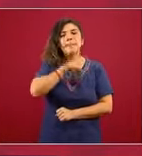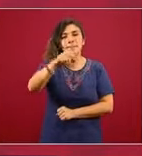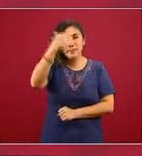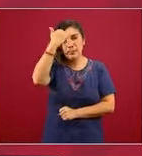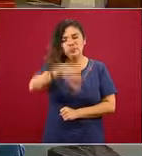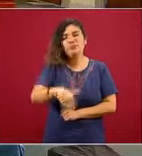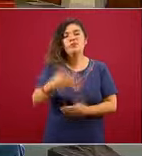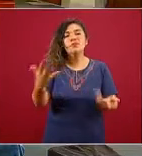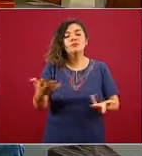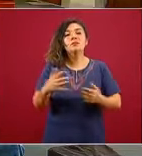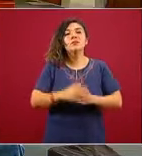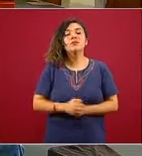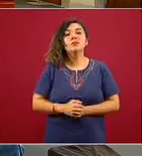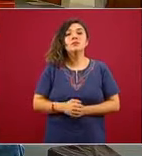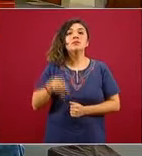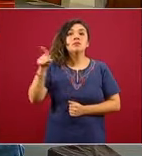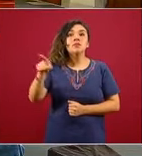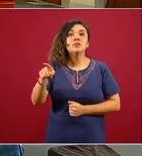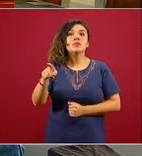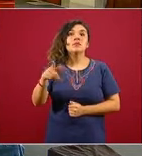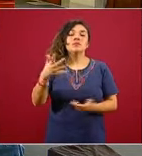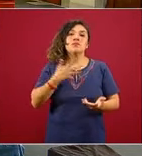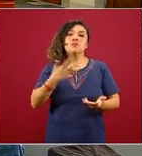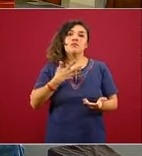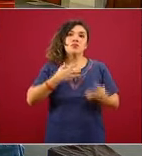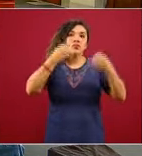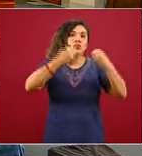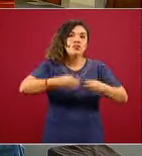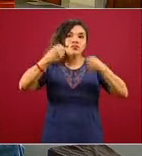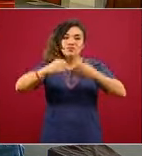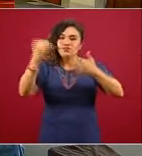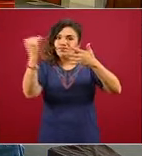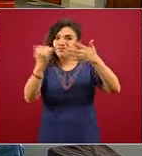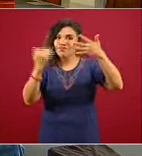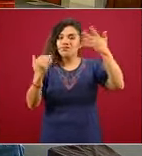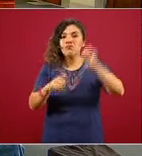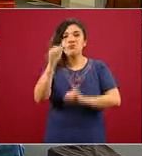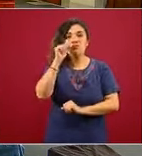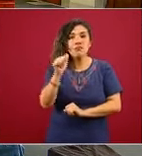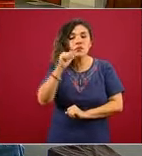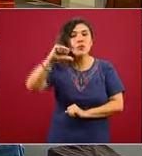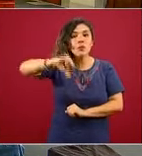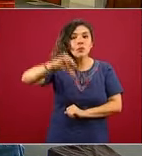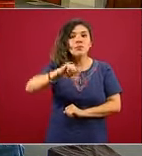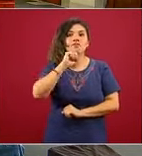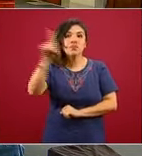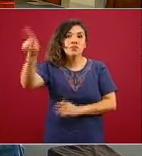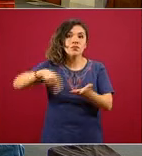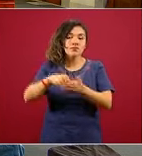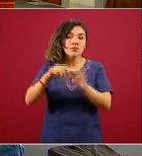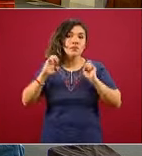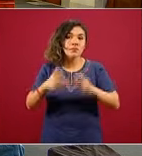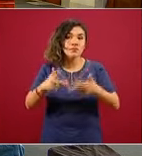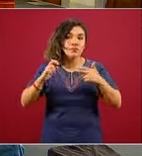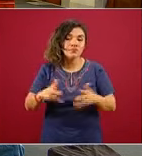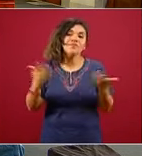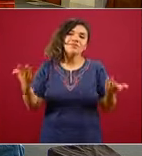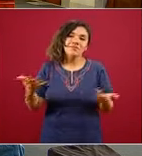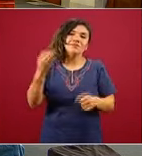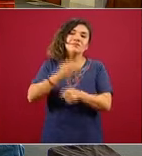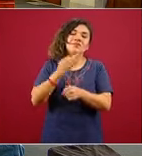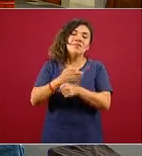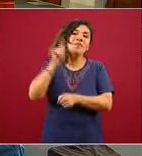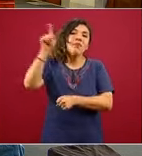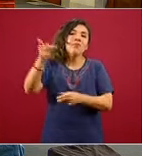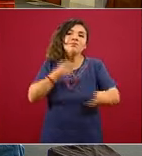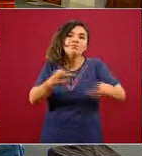saben, él ha tenido una agenda bastante intensa, tanto el día de ayer como hoy en Chiapas, y está precisamente pues en estos